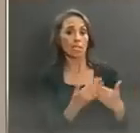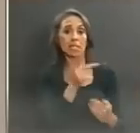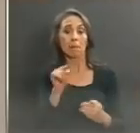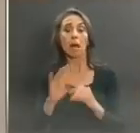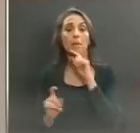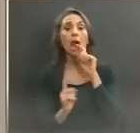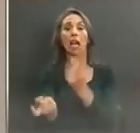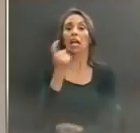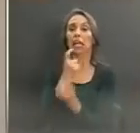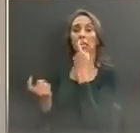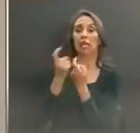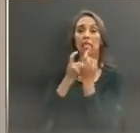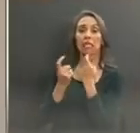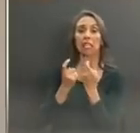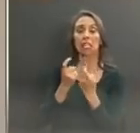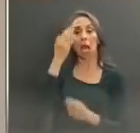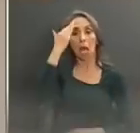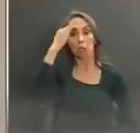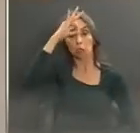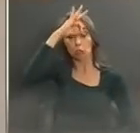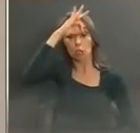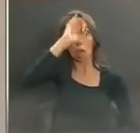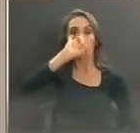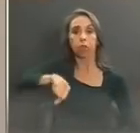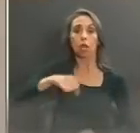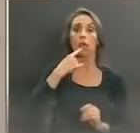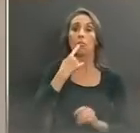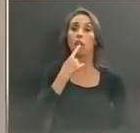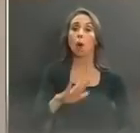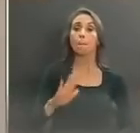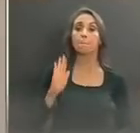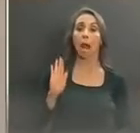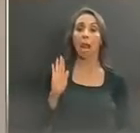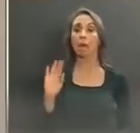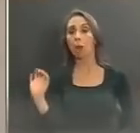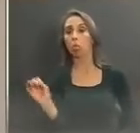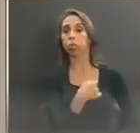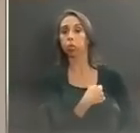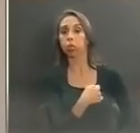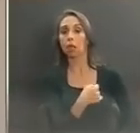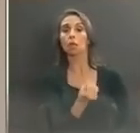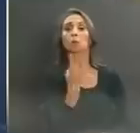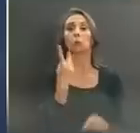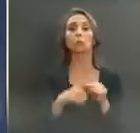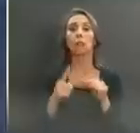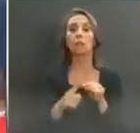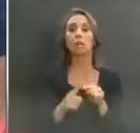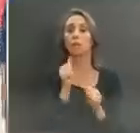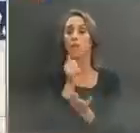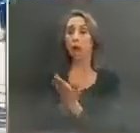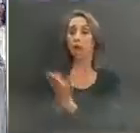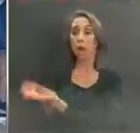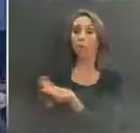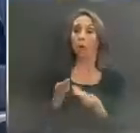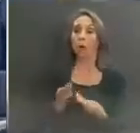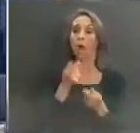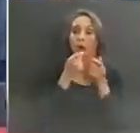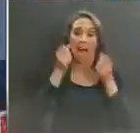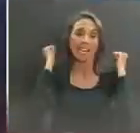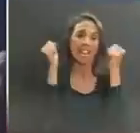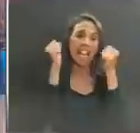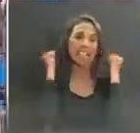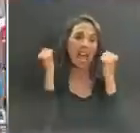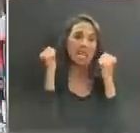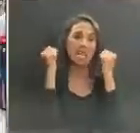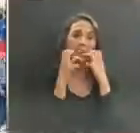críticas, desconocimiento de lo que fue una palabra empeñada y también muchas veces falta de propuesta. En